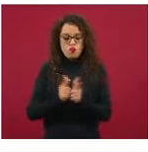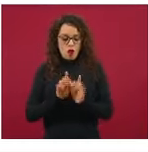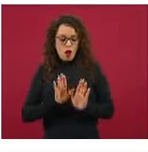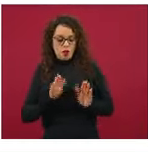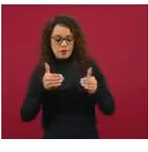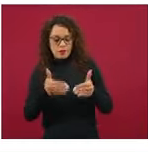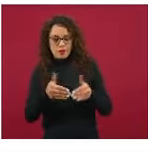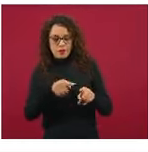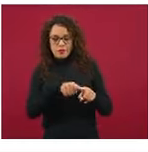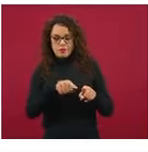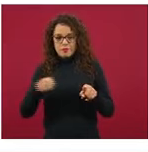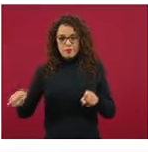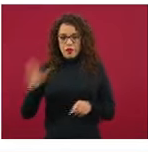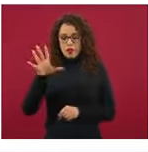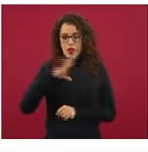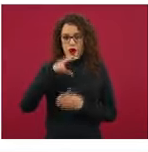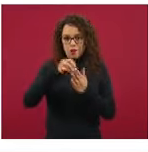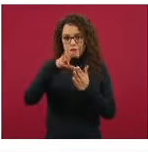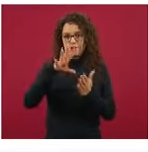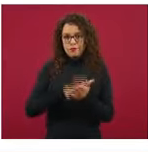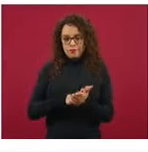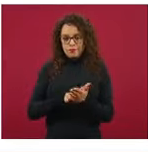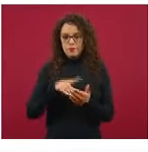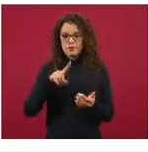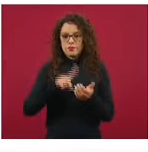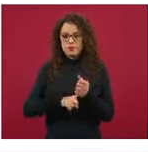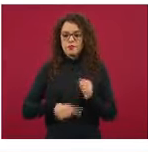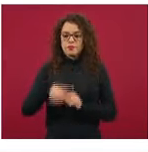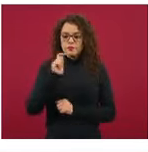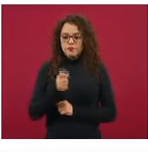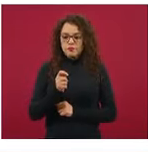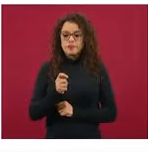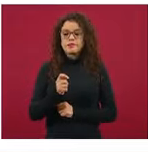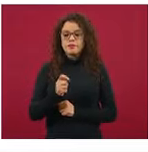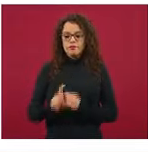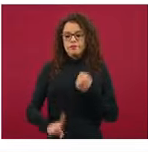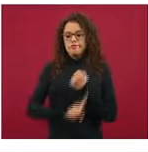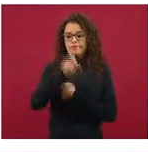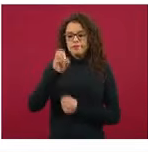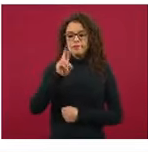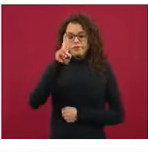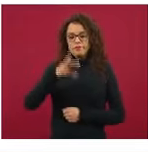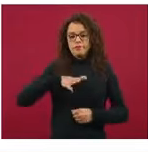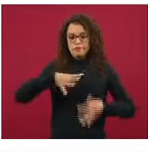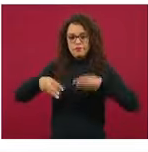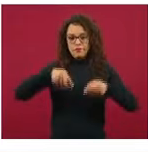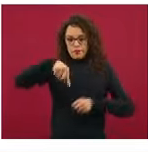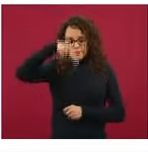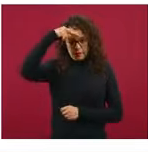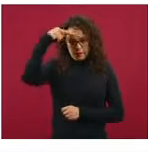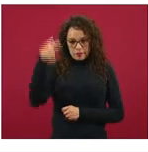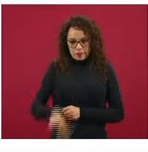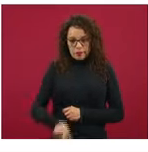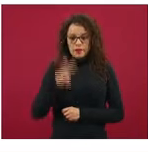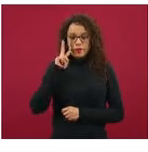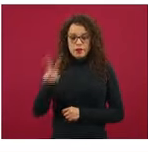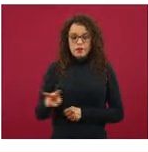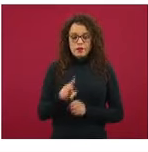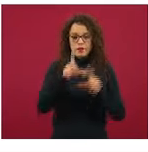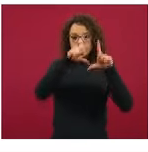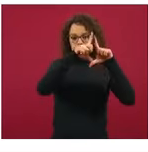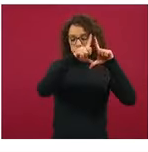que hasta el momento tenemos registradas en el comportamiento y las afectaciones de la epidemia en México. Podemos ver la distribución de